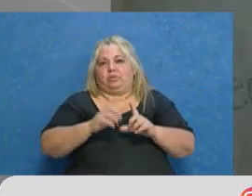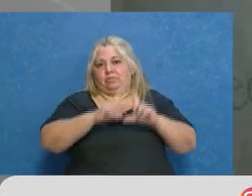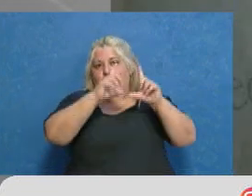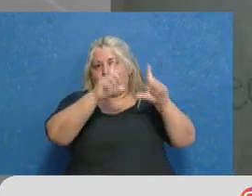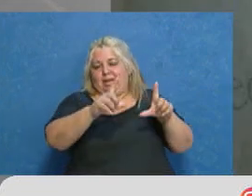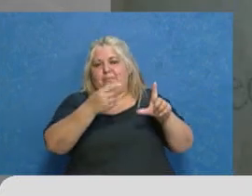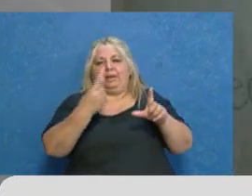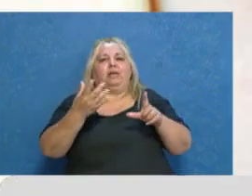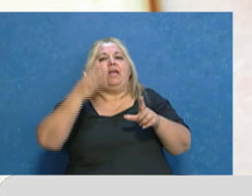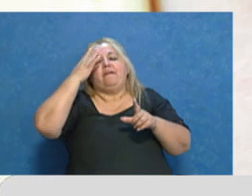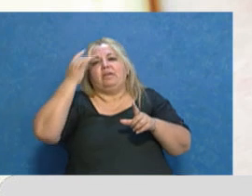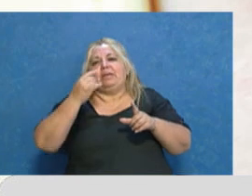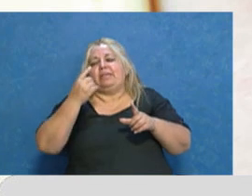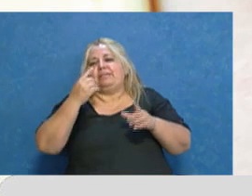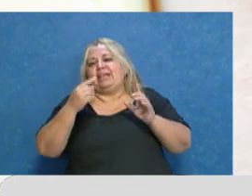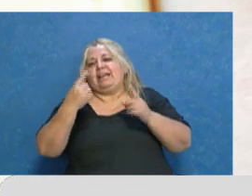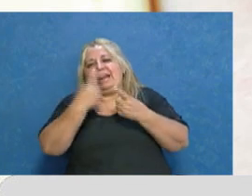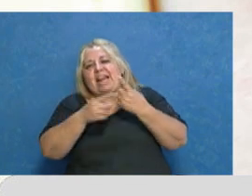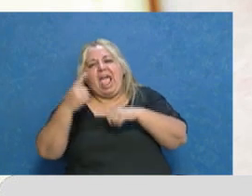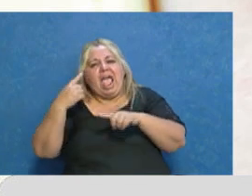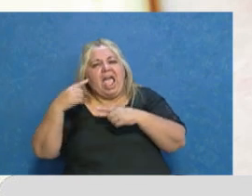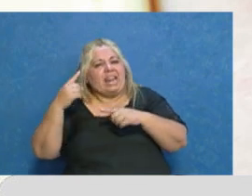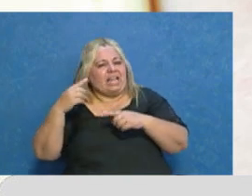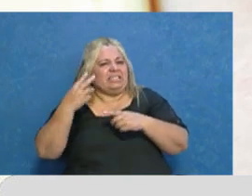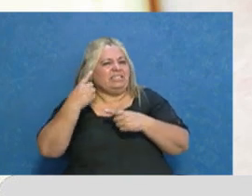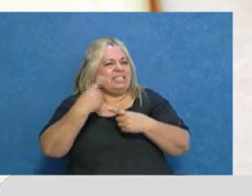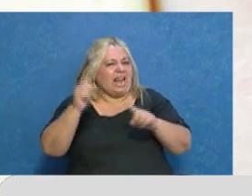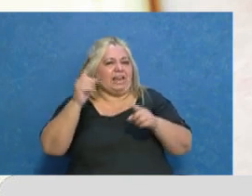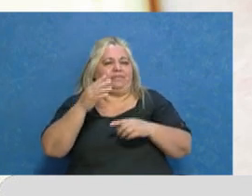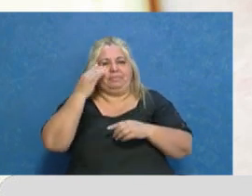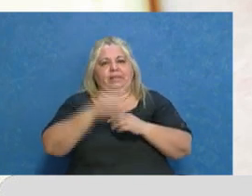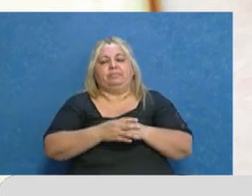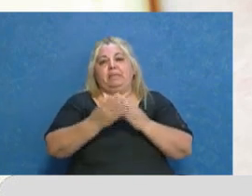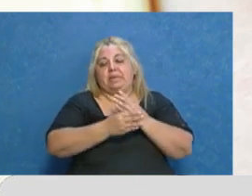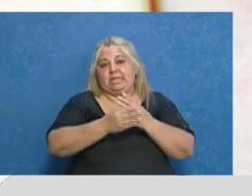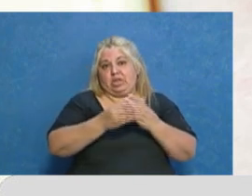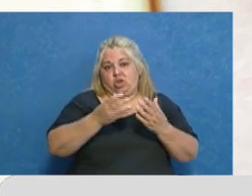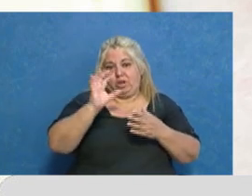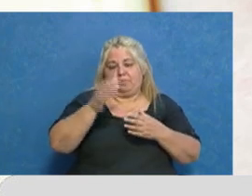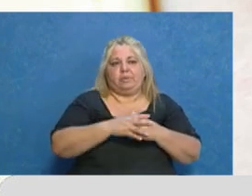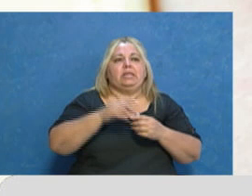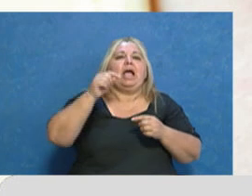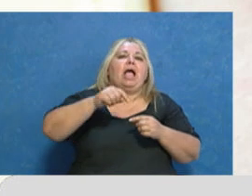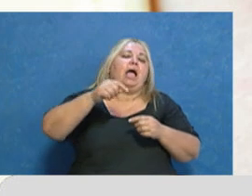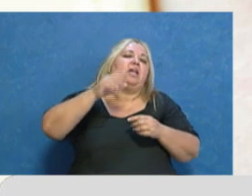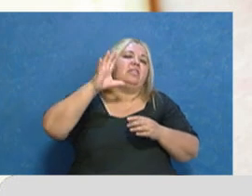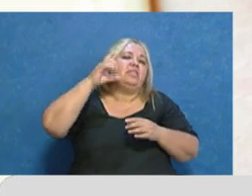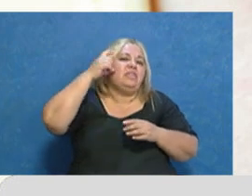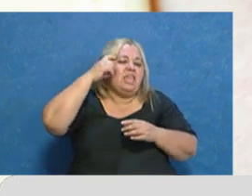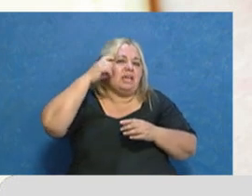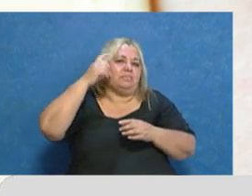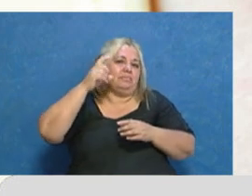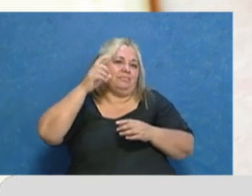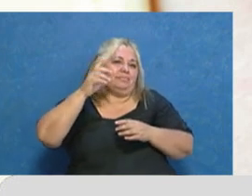poco frecuente. Según el Ministerio de Salud de la provincia, son menos de 10 casos aquí en nuestra provincia y la incidencia